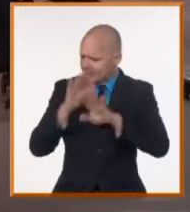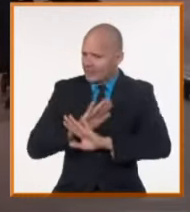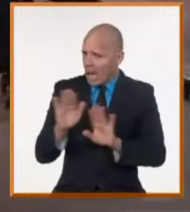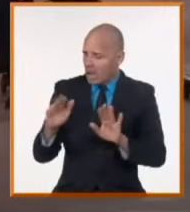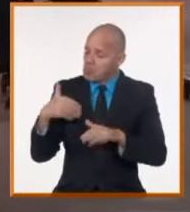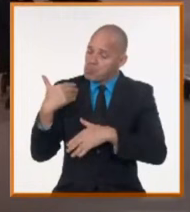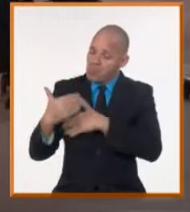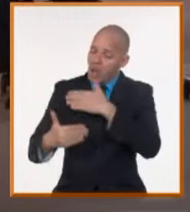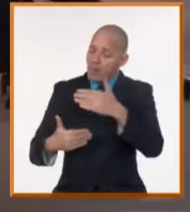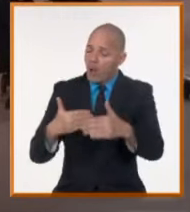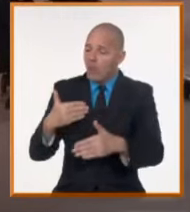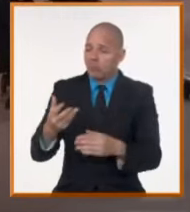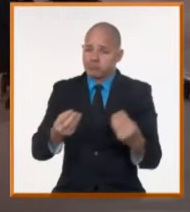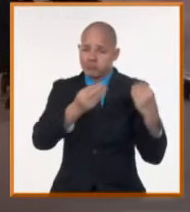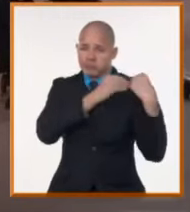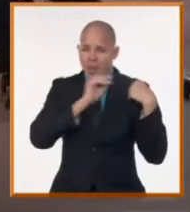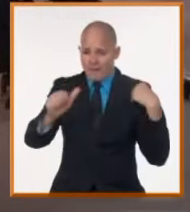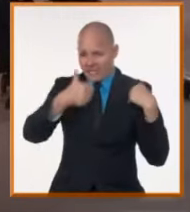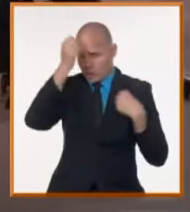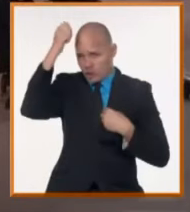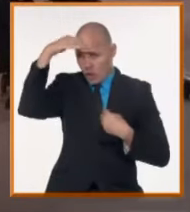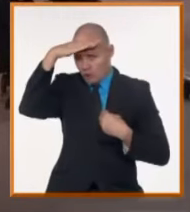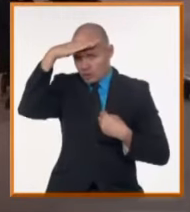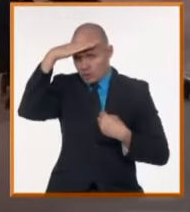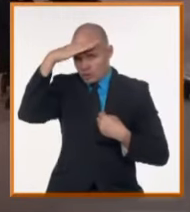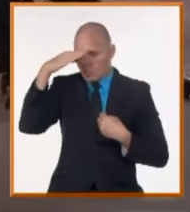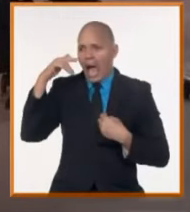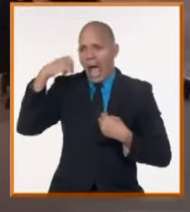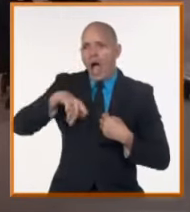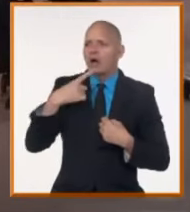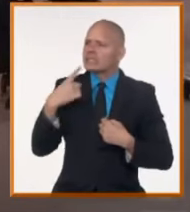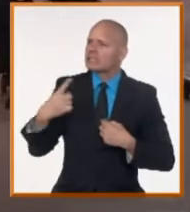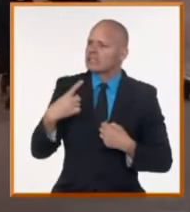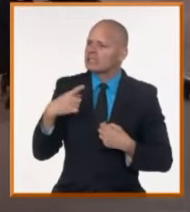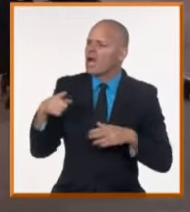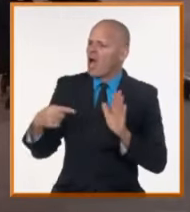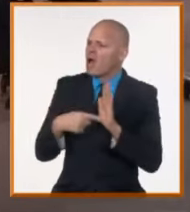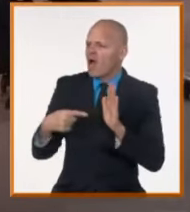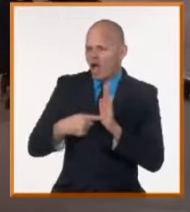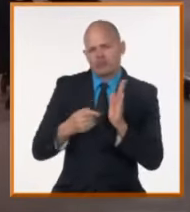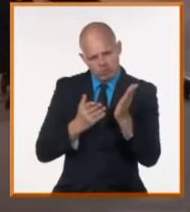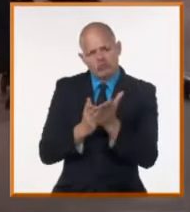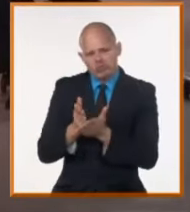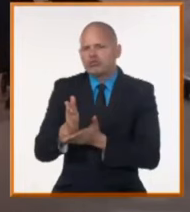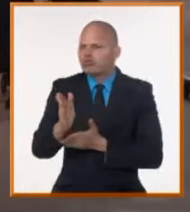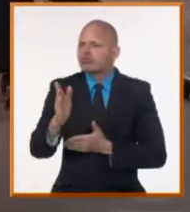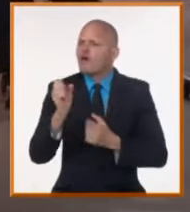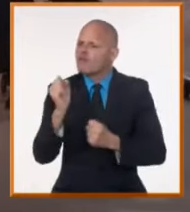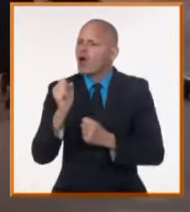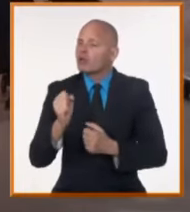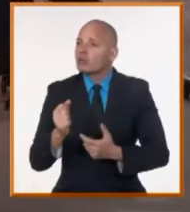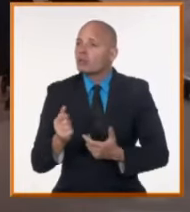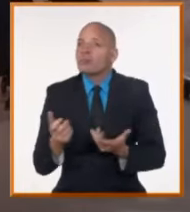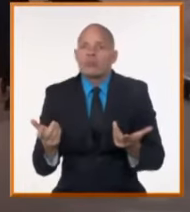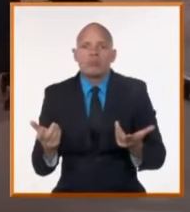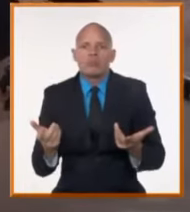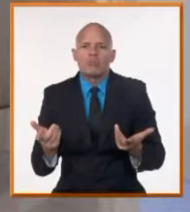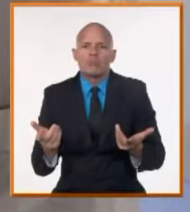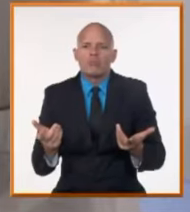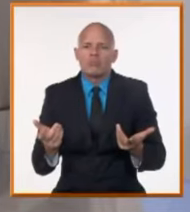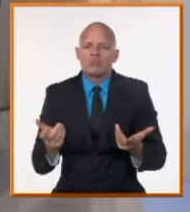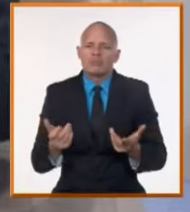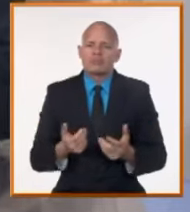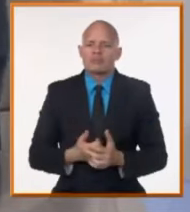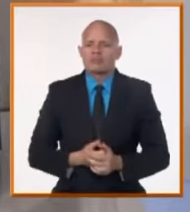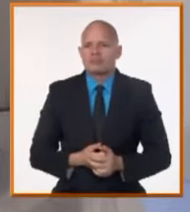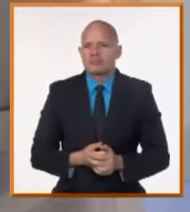¿no? La doctrina Monroe. Explícanos un poco sobre este proceso. Sí, es interesante. Bueno, ya